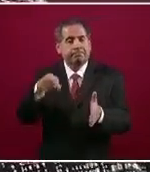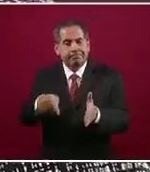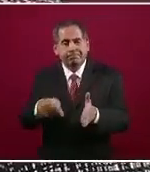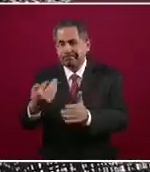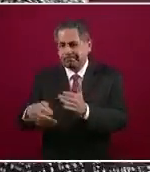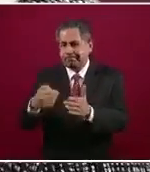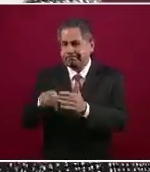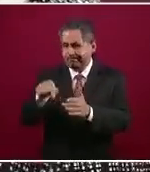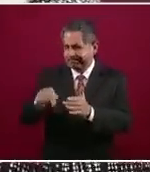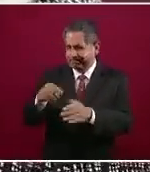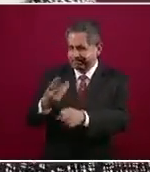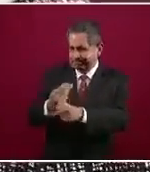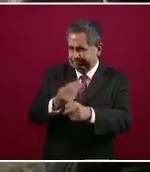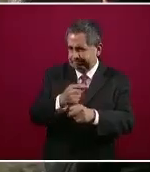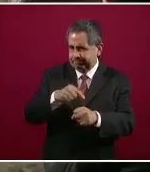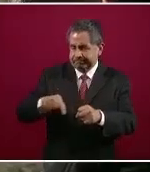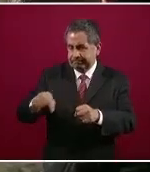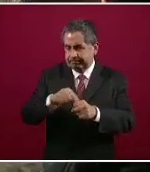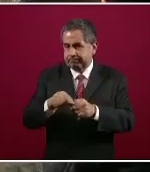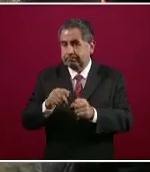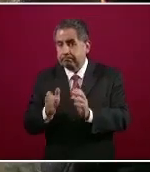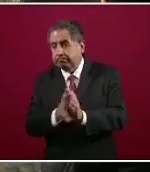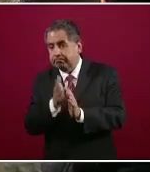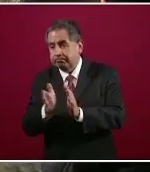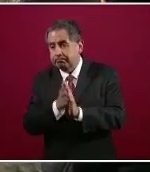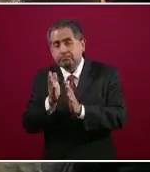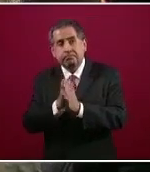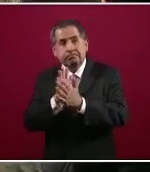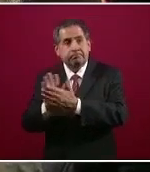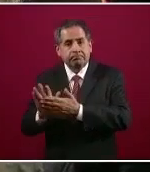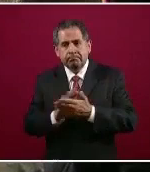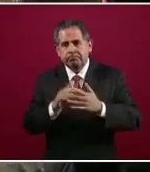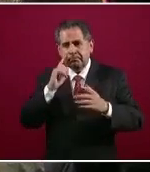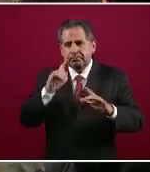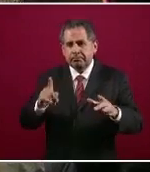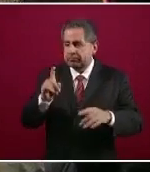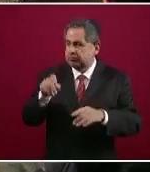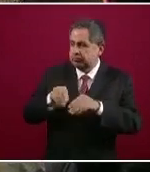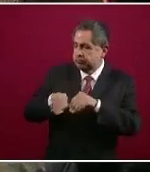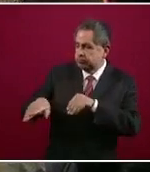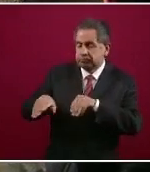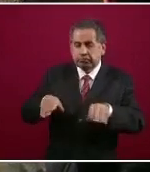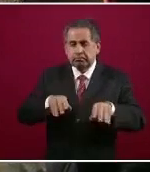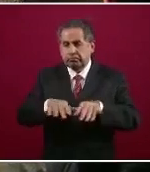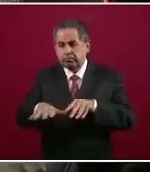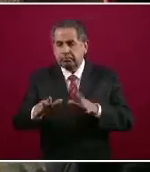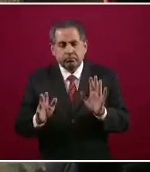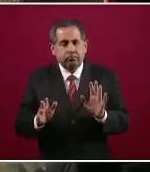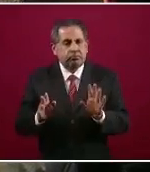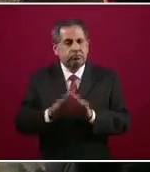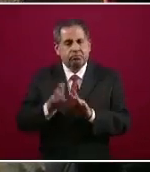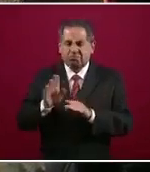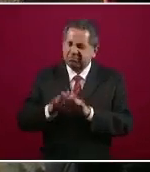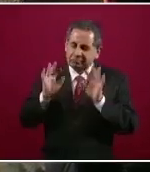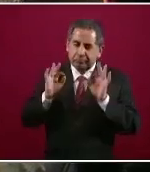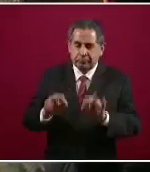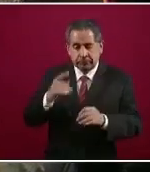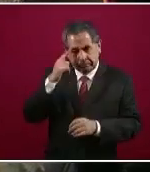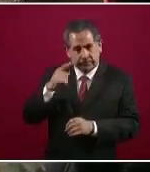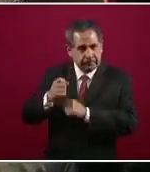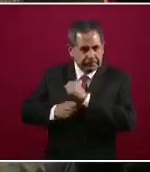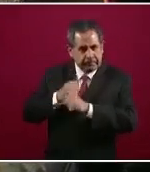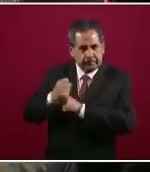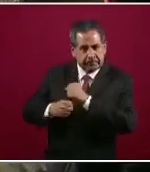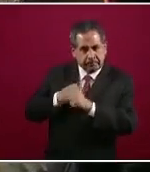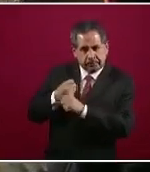concluir parte del revestimiento que no se requiere para pasar el agua, o sea, hay una parte de revestimiento mucho más fino para que dure muchos más